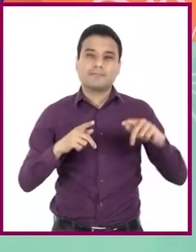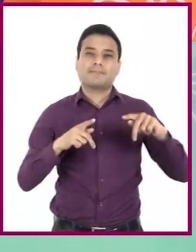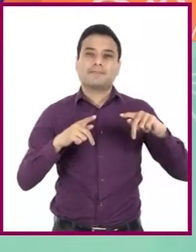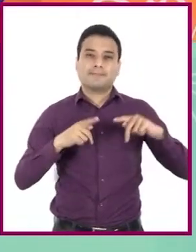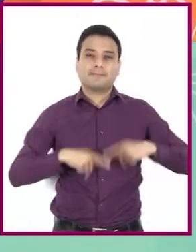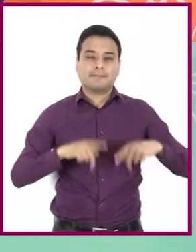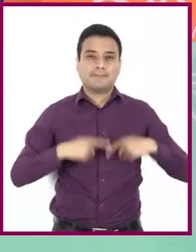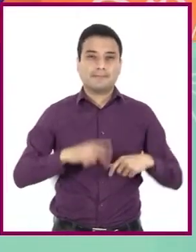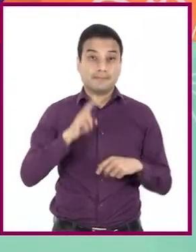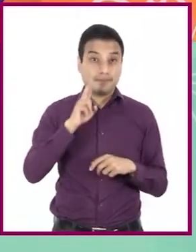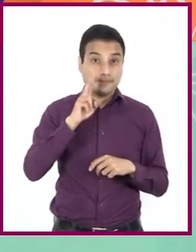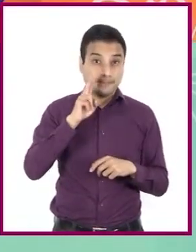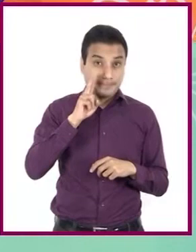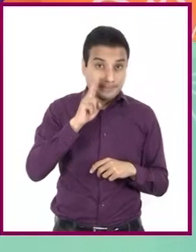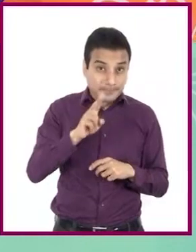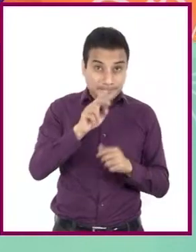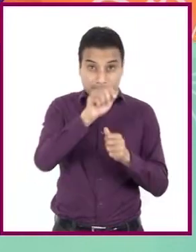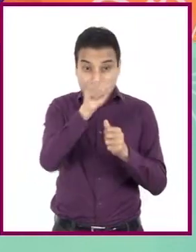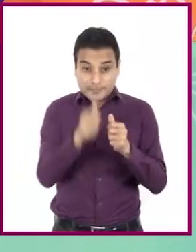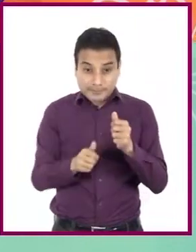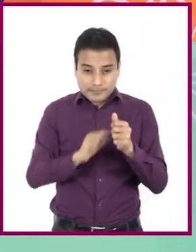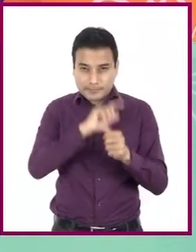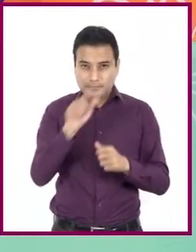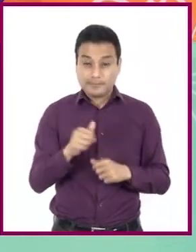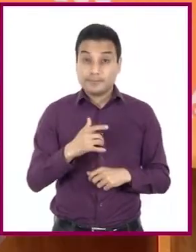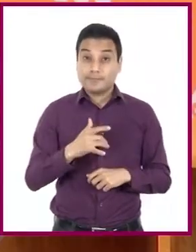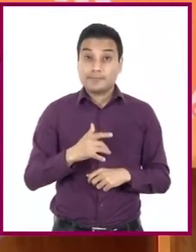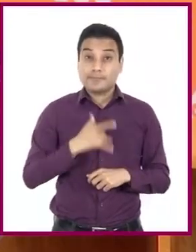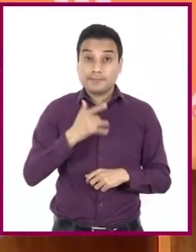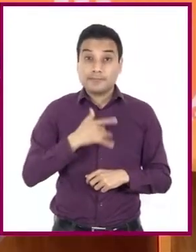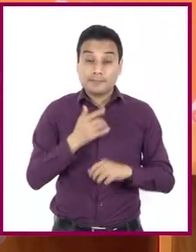percibimos y la apreciación que tenemos con la imagen.